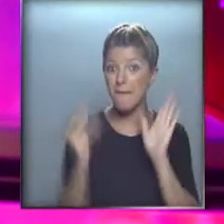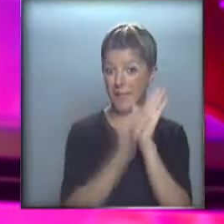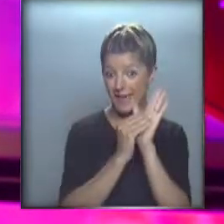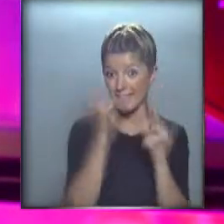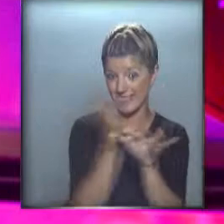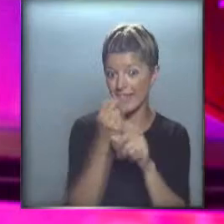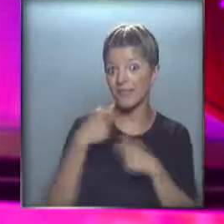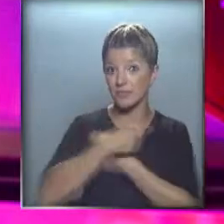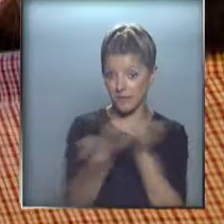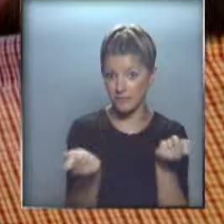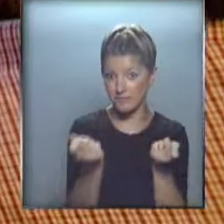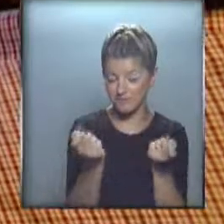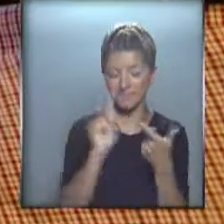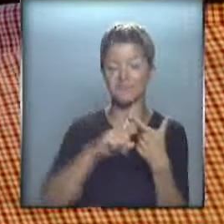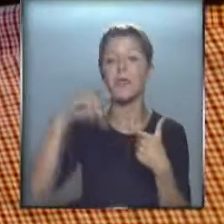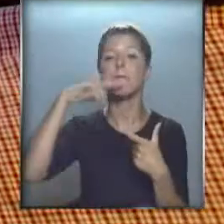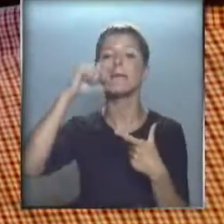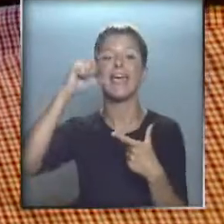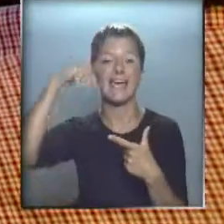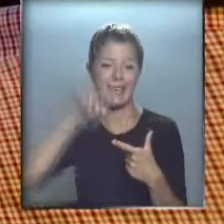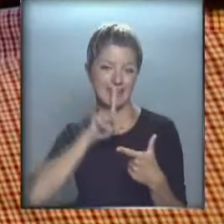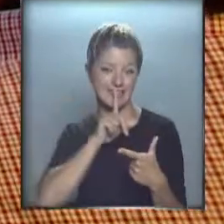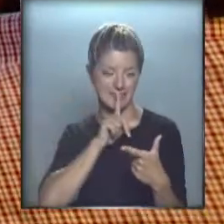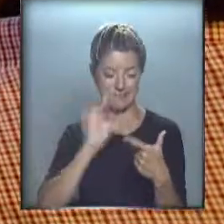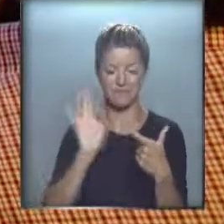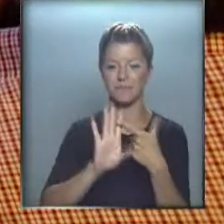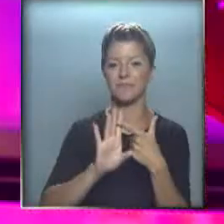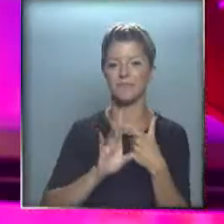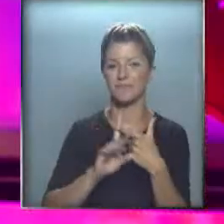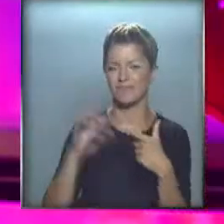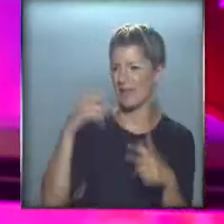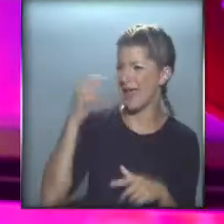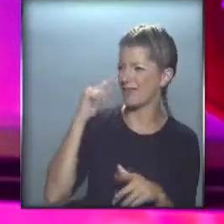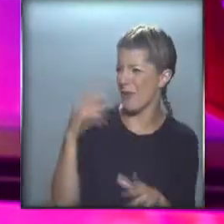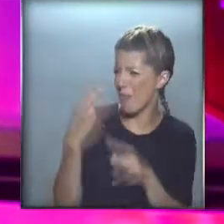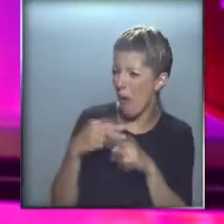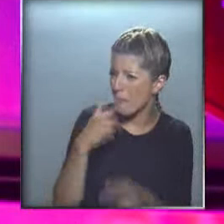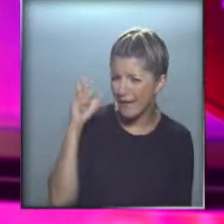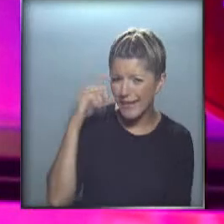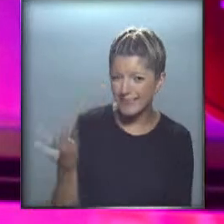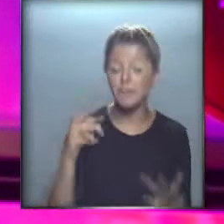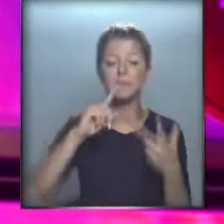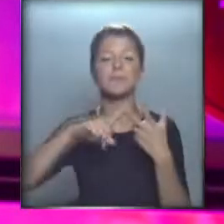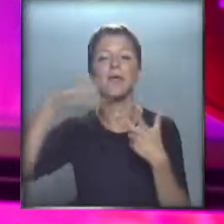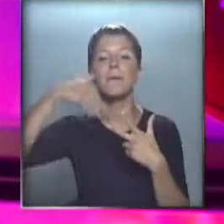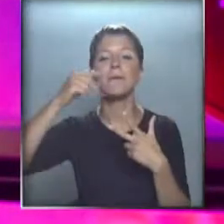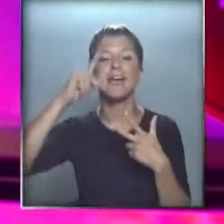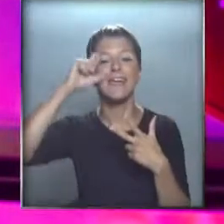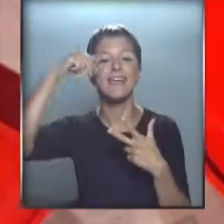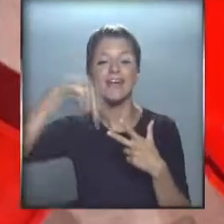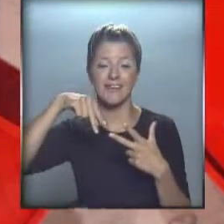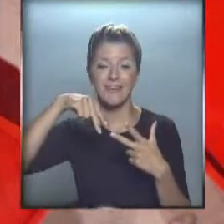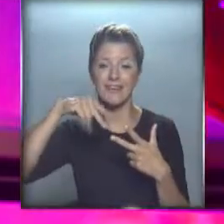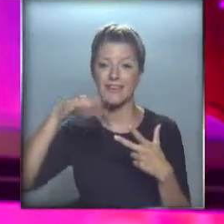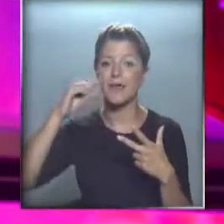tema. Vacancy Now. Así se pronuncia. Ay, esos nombres. Vacancy Now. Make a Vote. Esta es en caso de